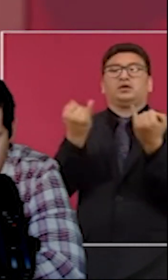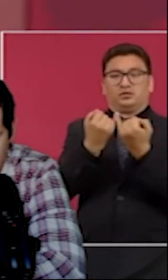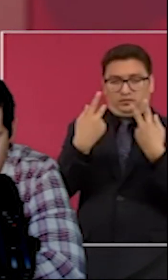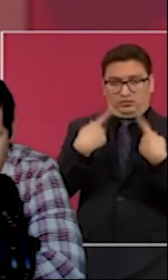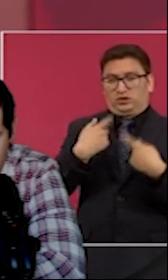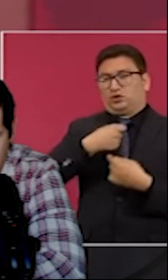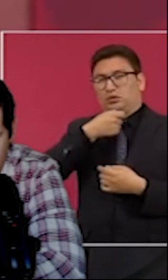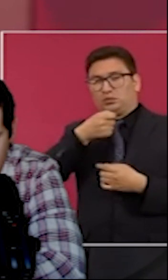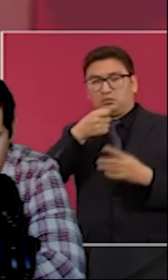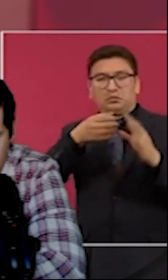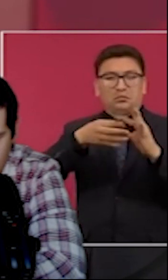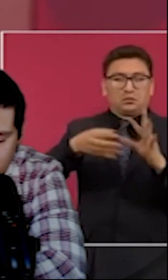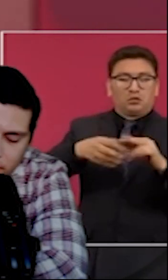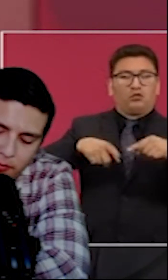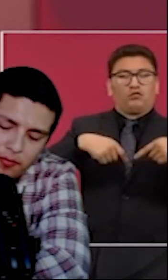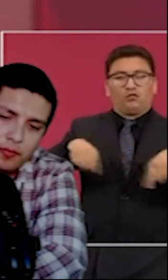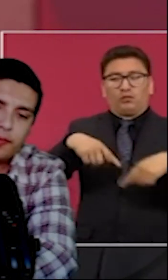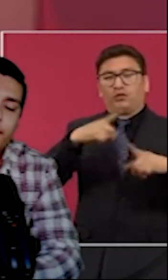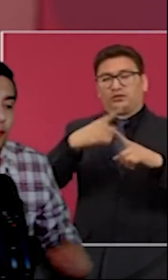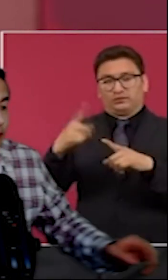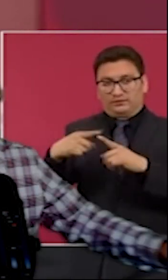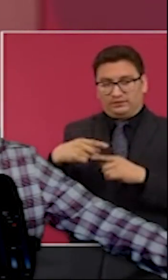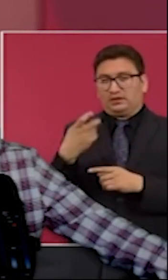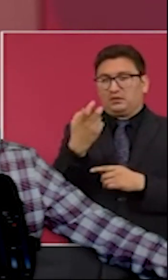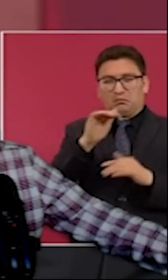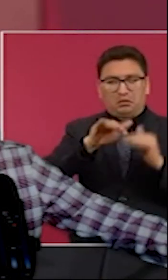comentaristas del deporte, del fútbol,